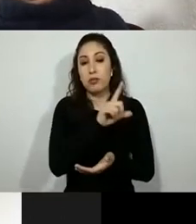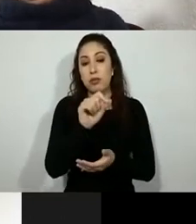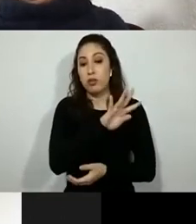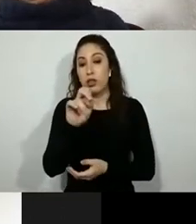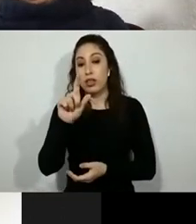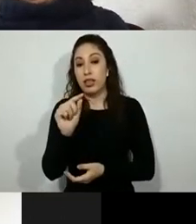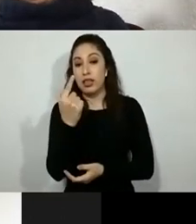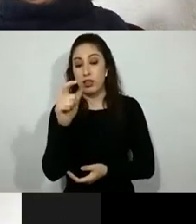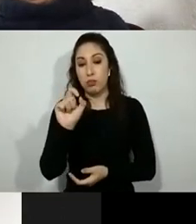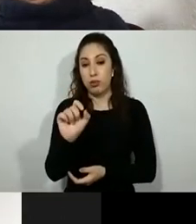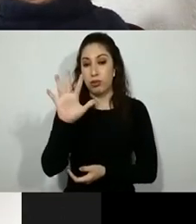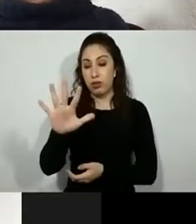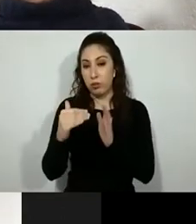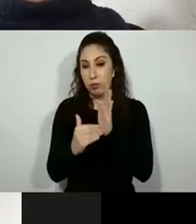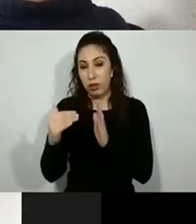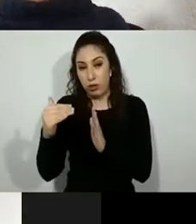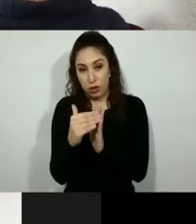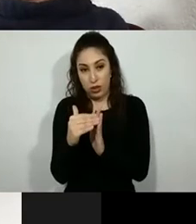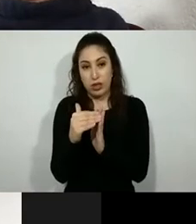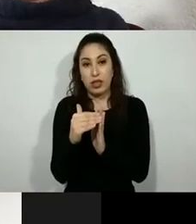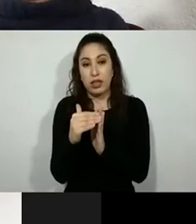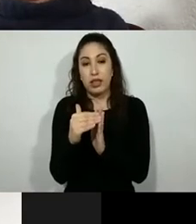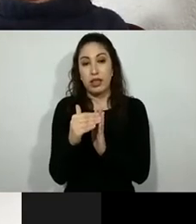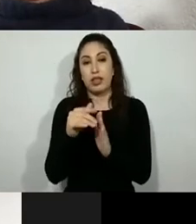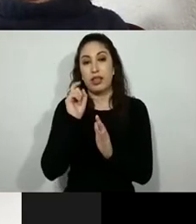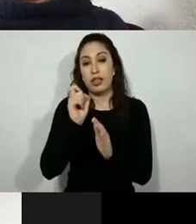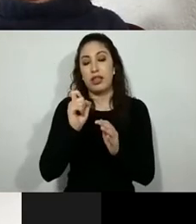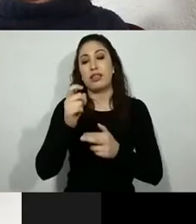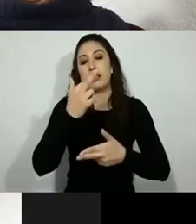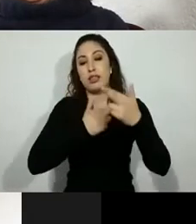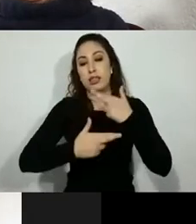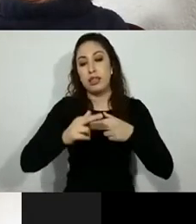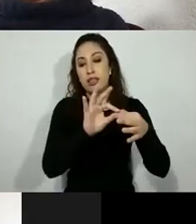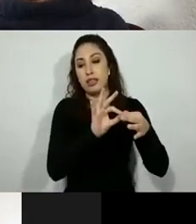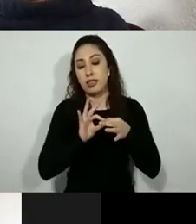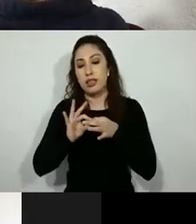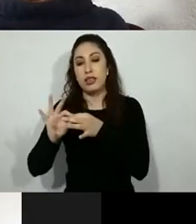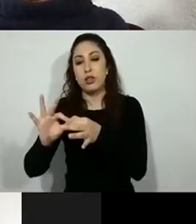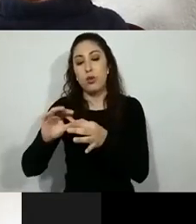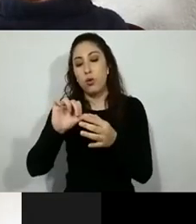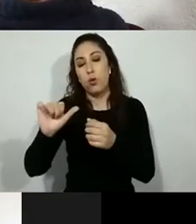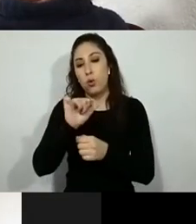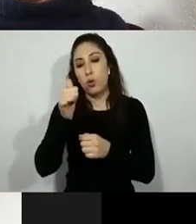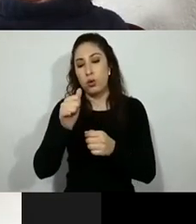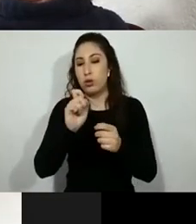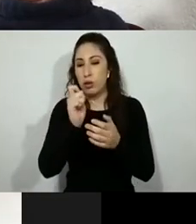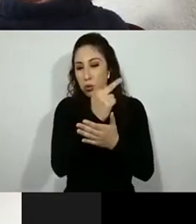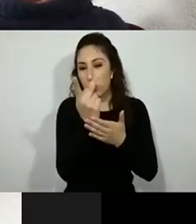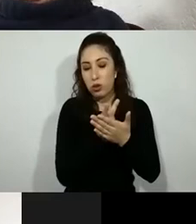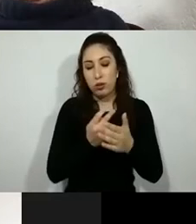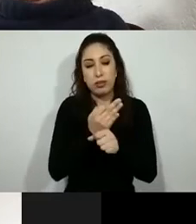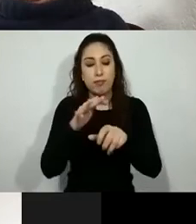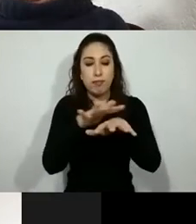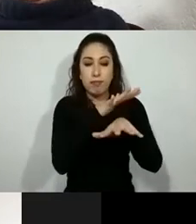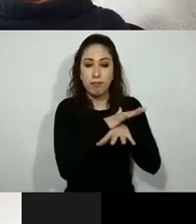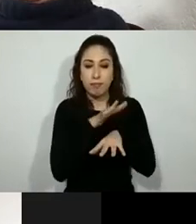477.5 millones que se redireccionaron, que estaban destinados a otros temas y que tuvimos que